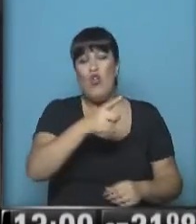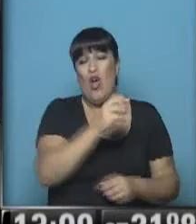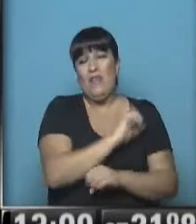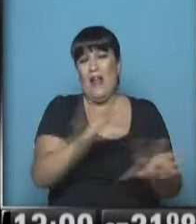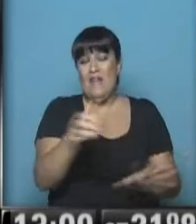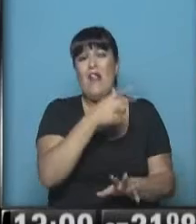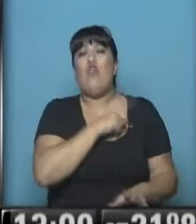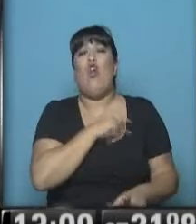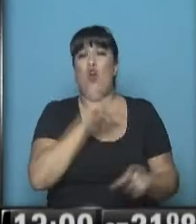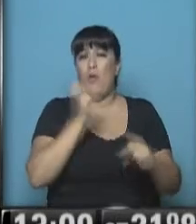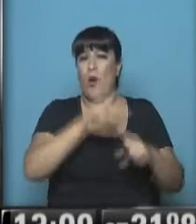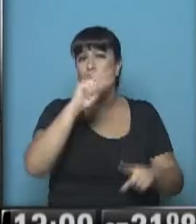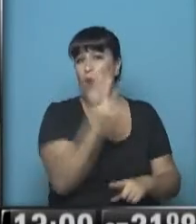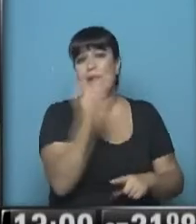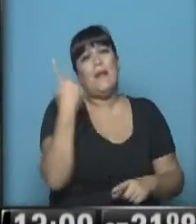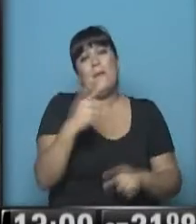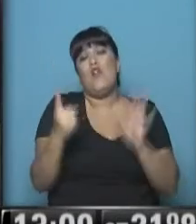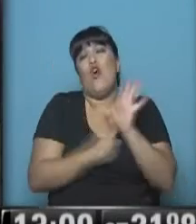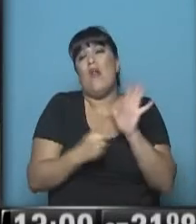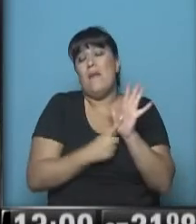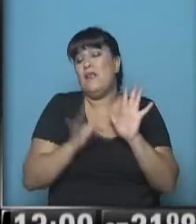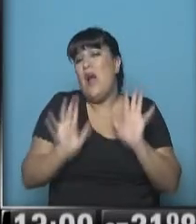produjo. Pero bueno, es la norma que tenemos hoy